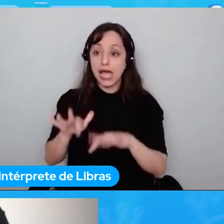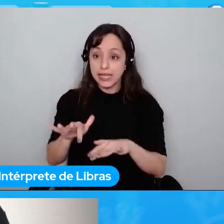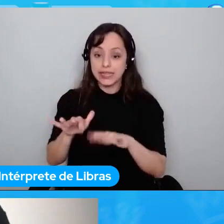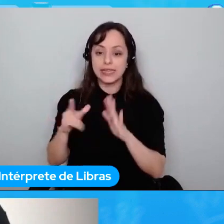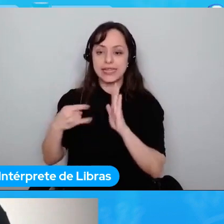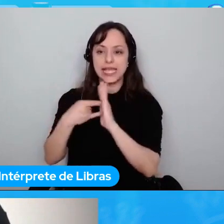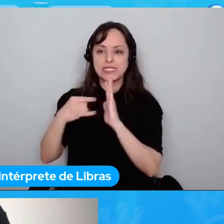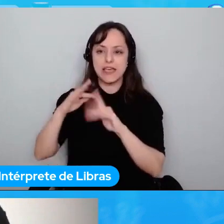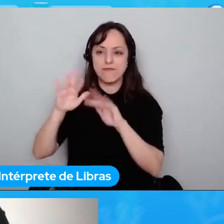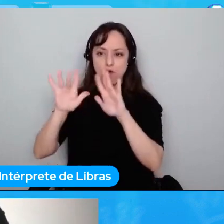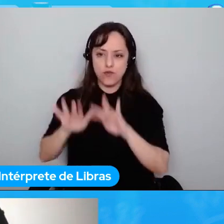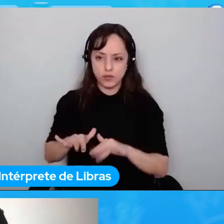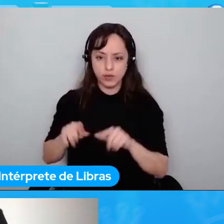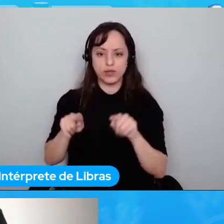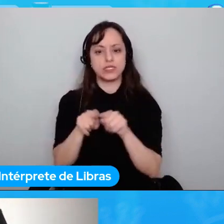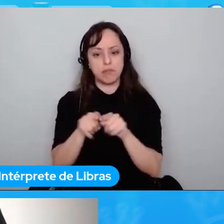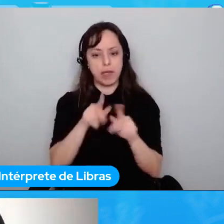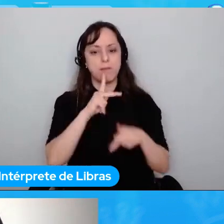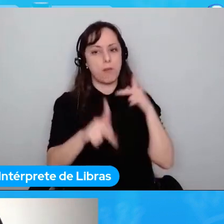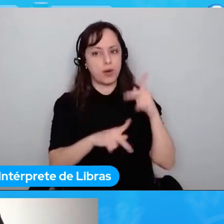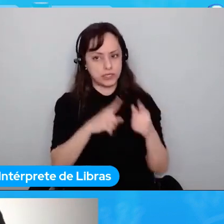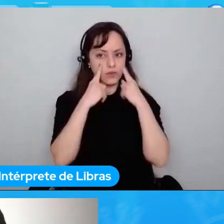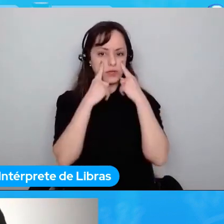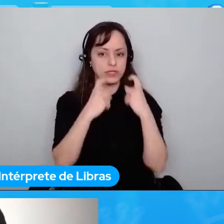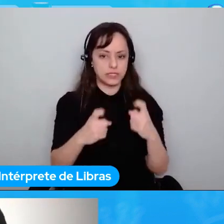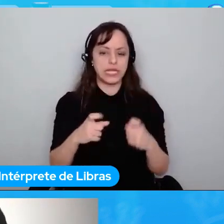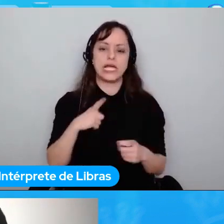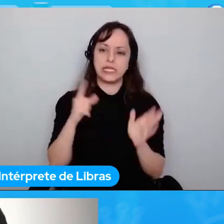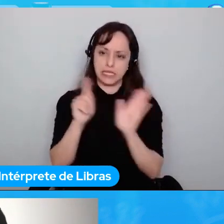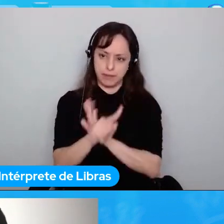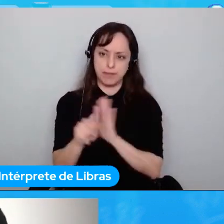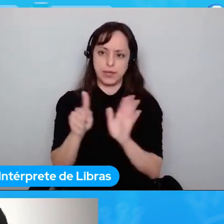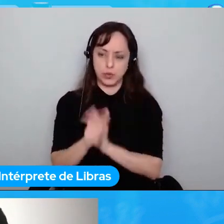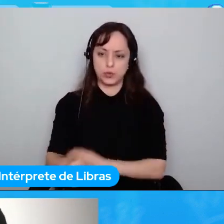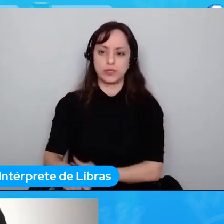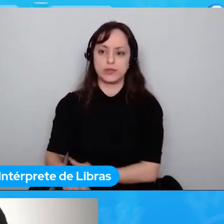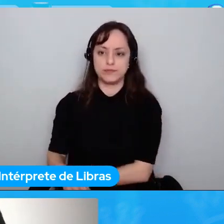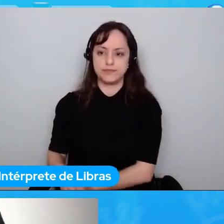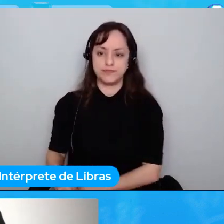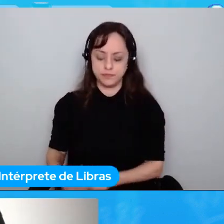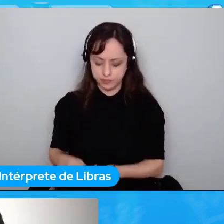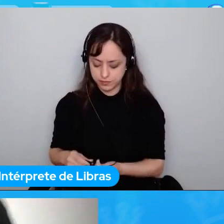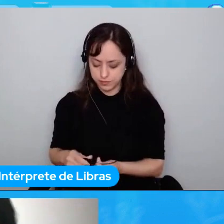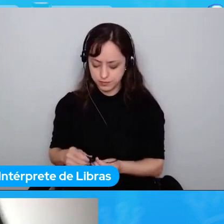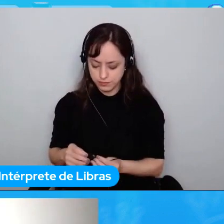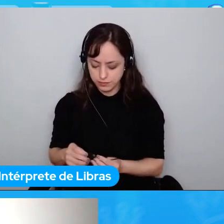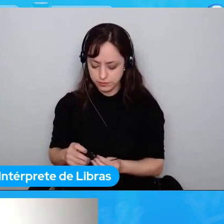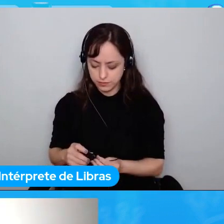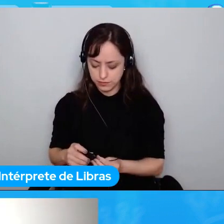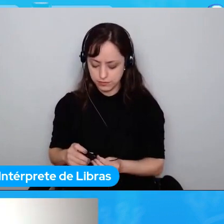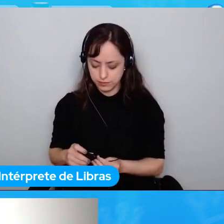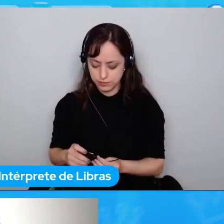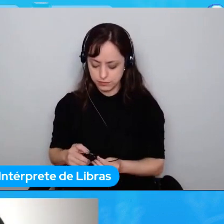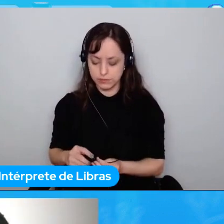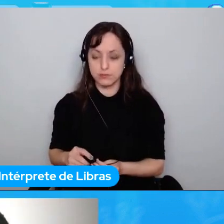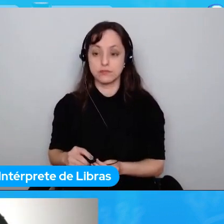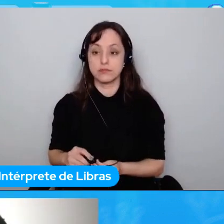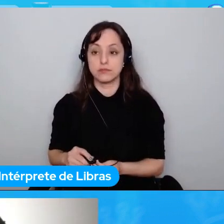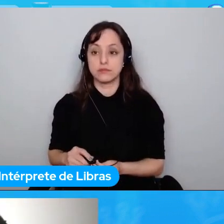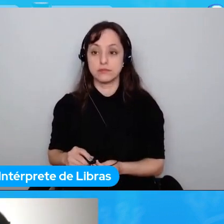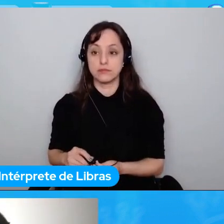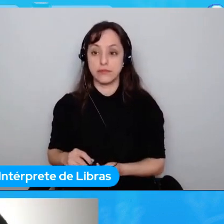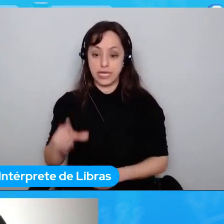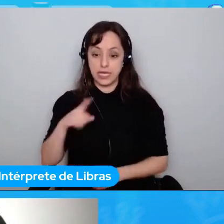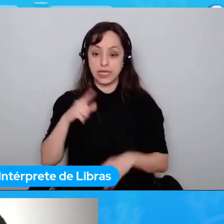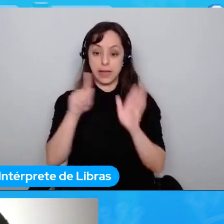esto. Tenemos aquí algunas preguntas, bueno, aquí en Discord. A ver, vamos a ver.